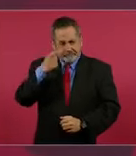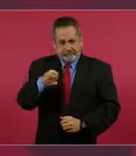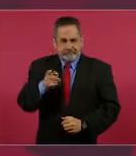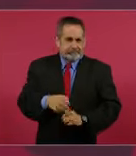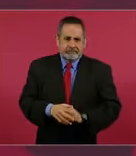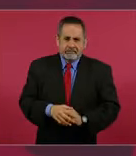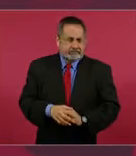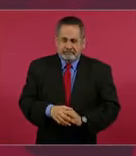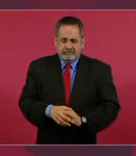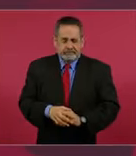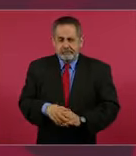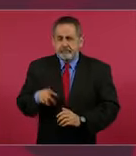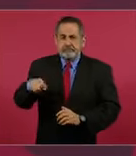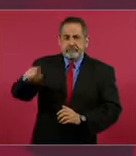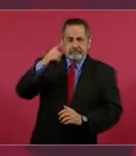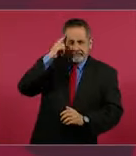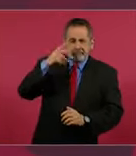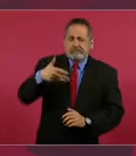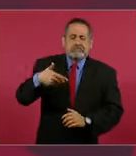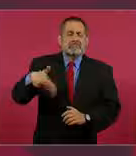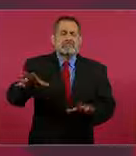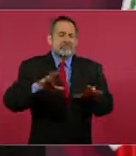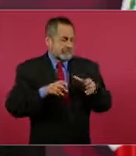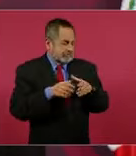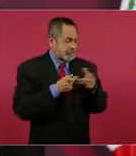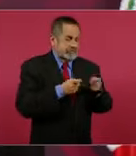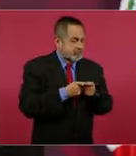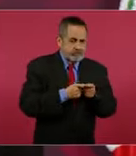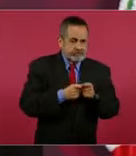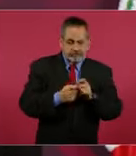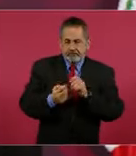hay ciudadanos imaginarios,